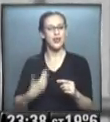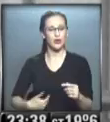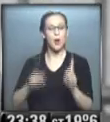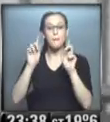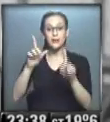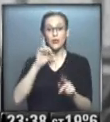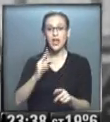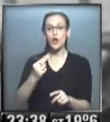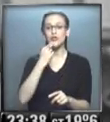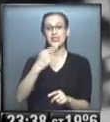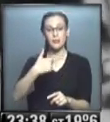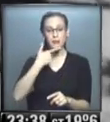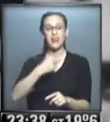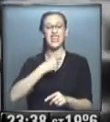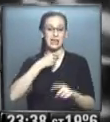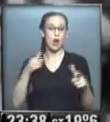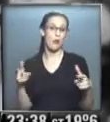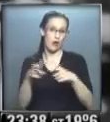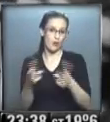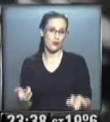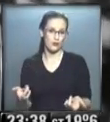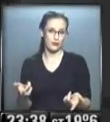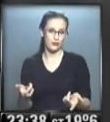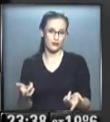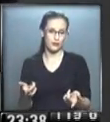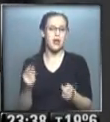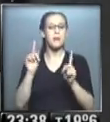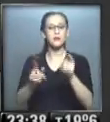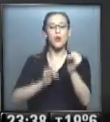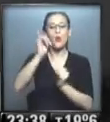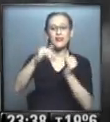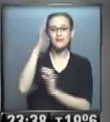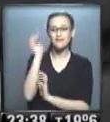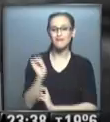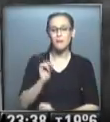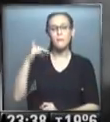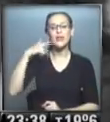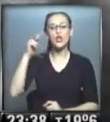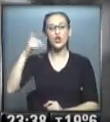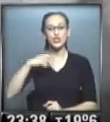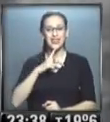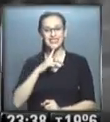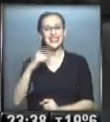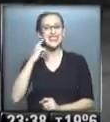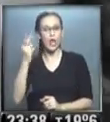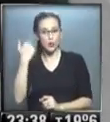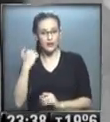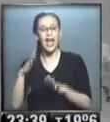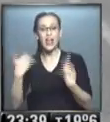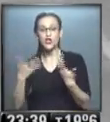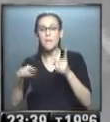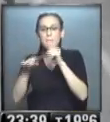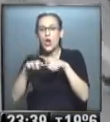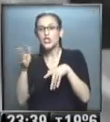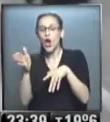11 de septiembre a un plebiscito, el cual se lo comunicó a Pinochet el día 9, y Pinochet por eso adelantó el golpe.